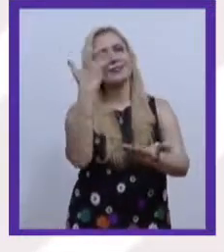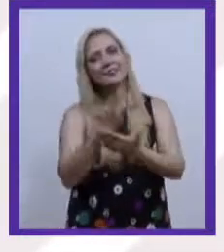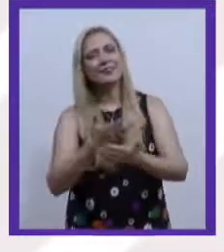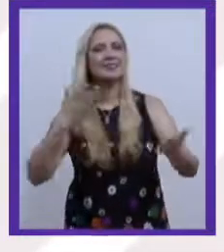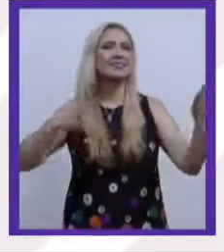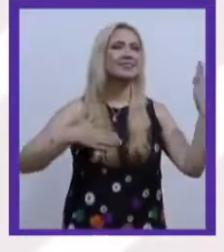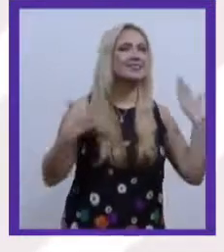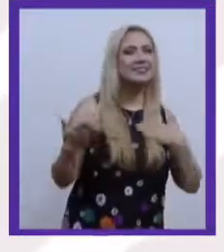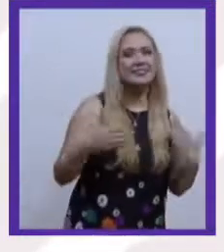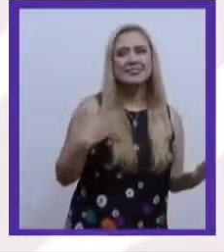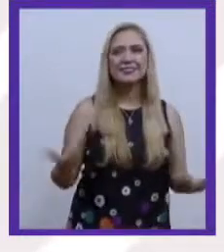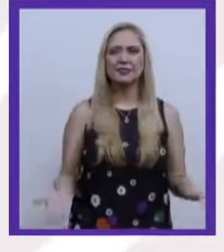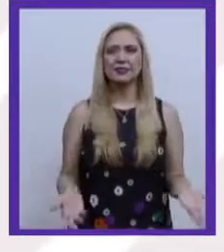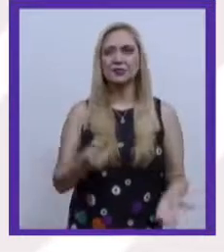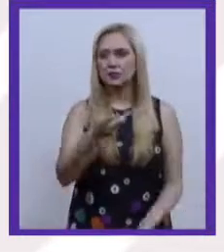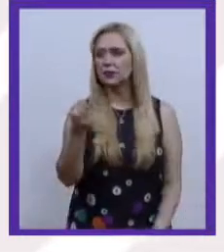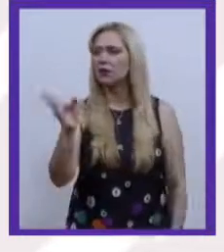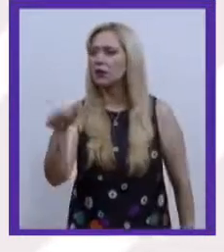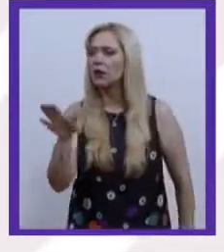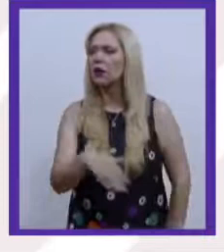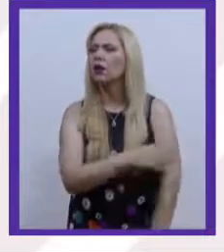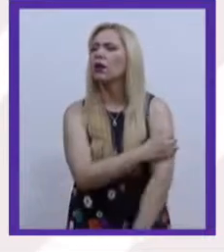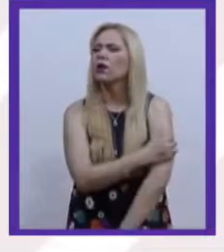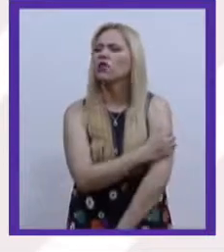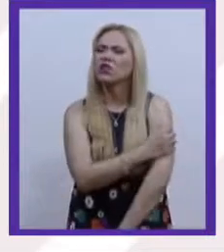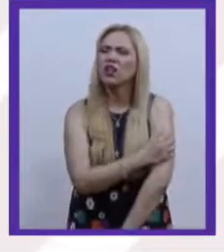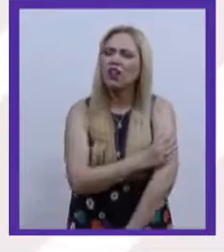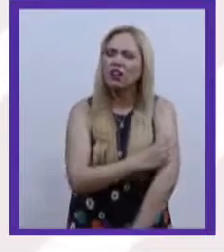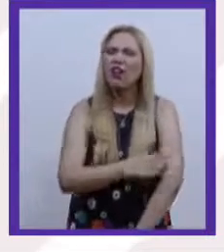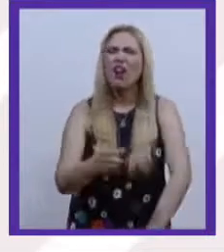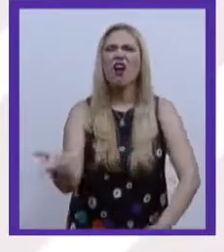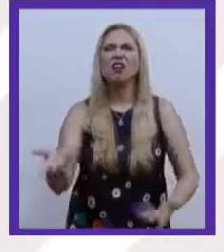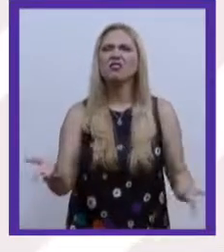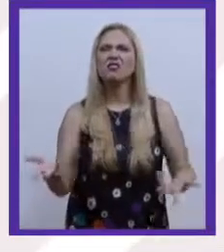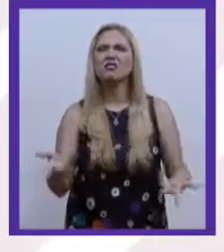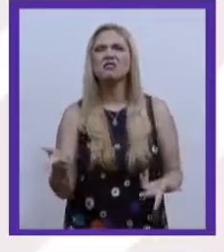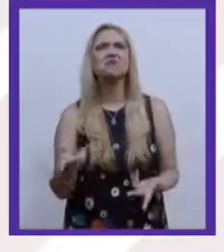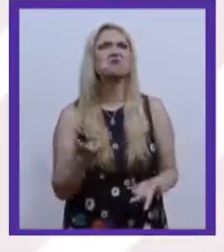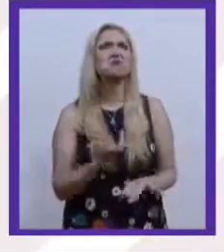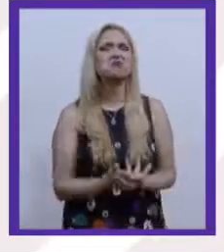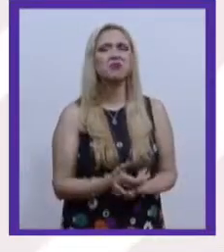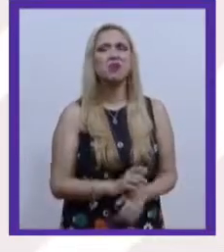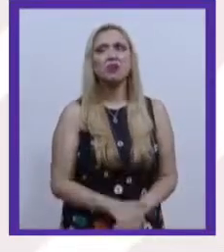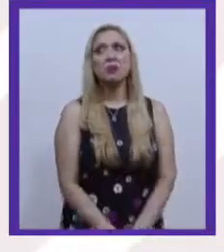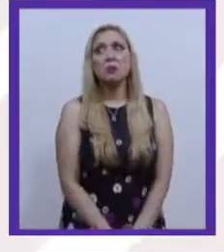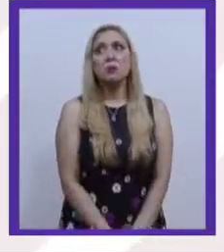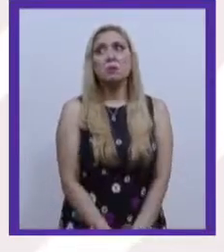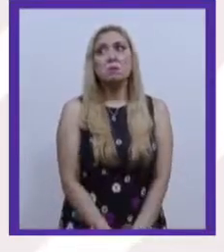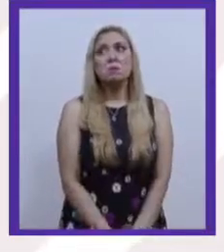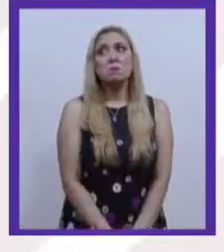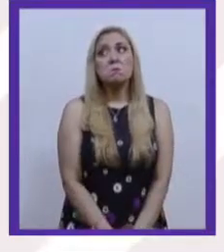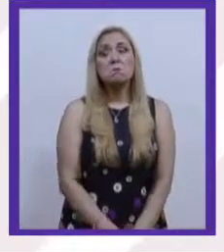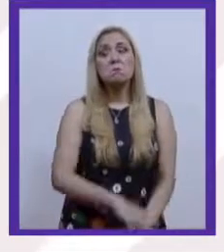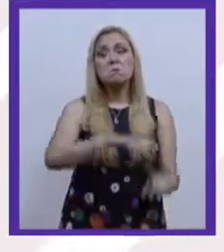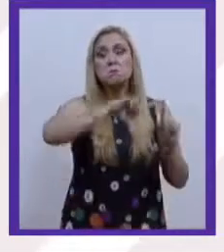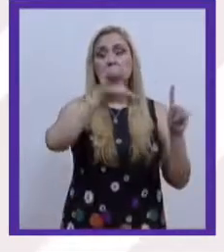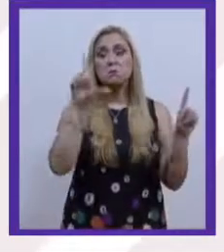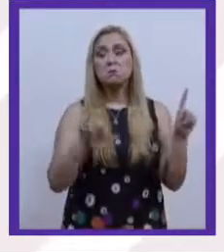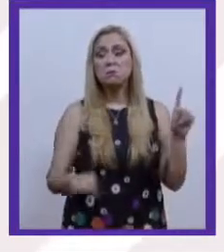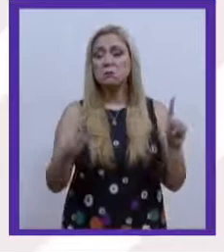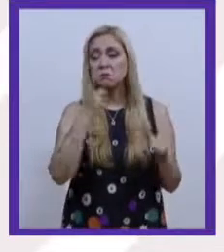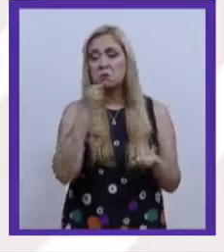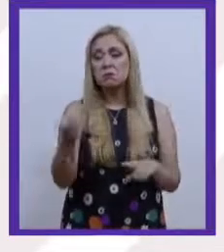gusta. Y le preguntas a muchas personas y no saben qué hacen con su tiempo libre, y las encuestas nacionales del uso del tiempo, pues